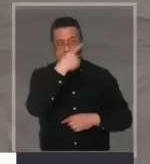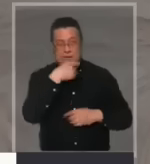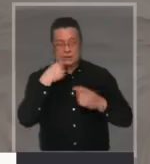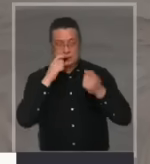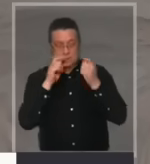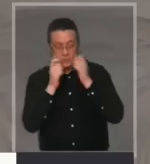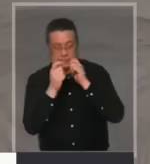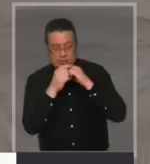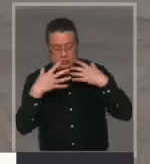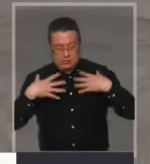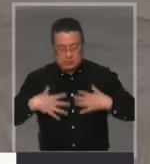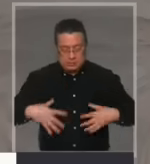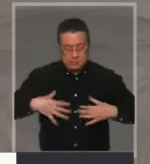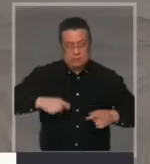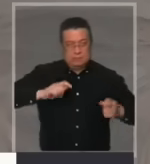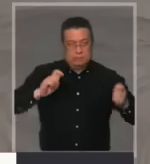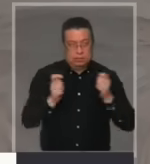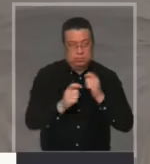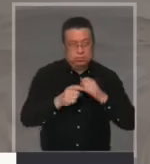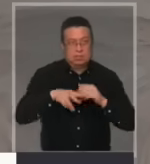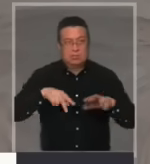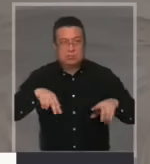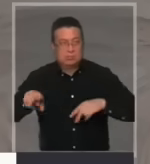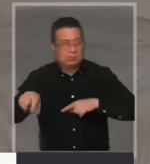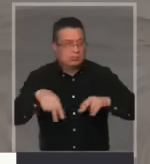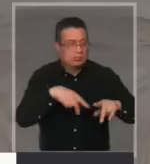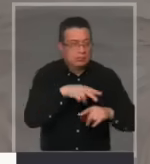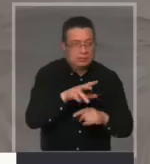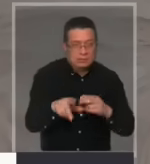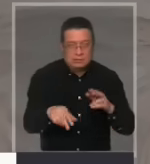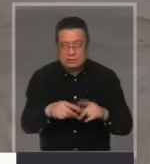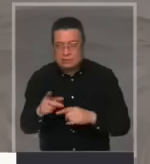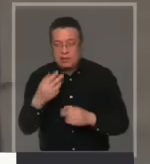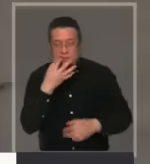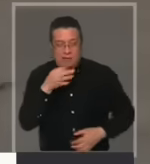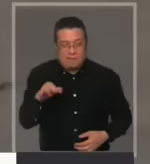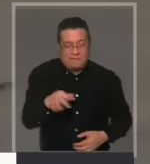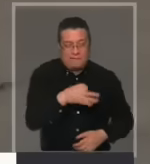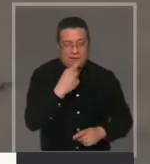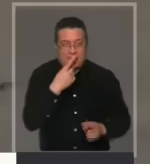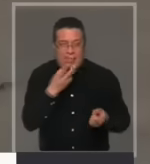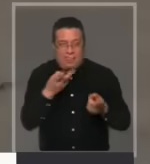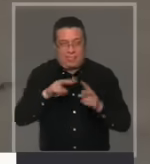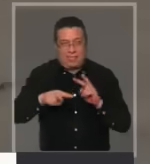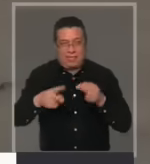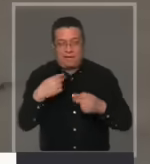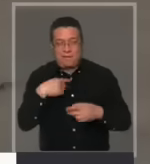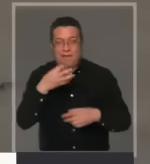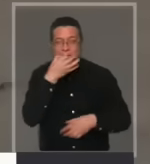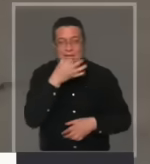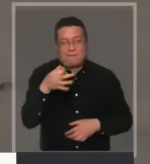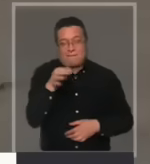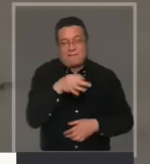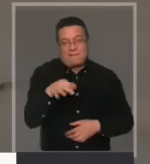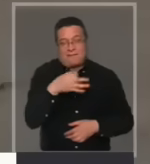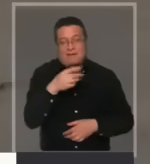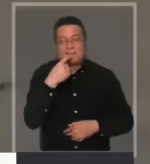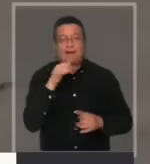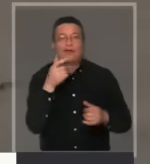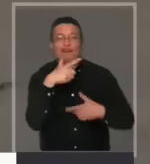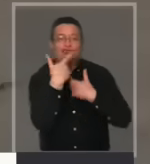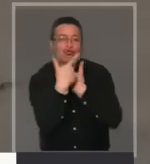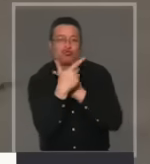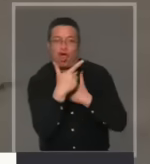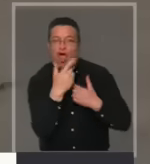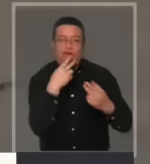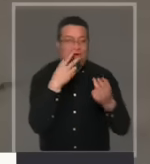su forma de vestirse, de moverse, de caminar, de hablar. Aprender cosas tan básicas como jergas y